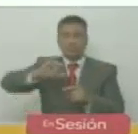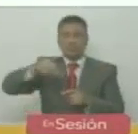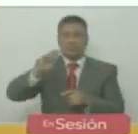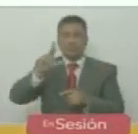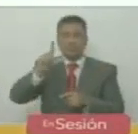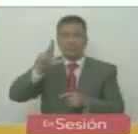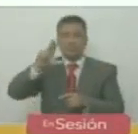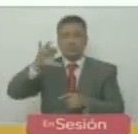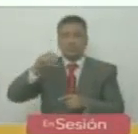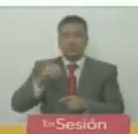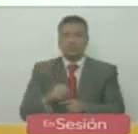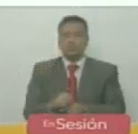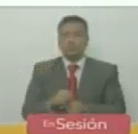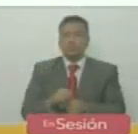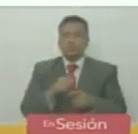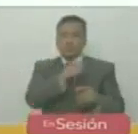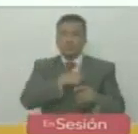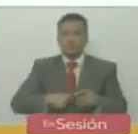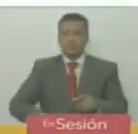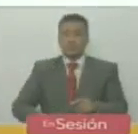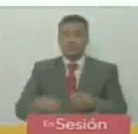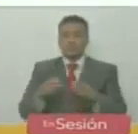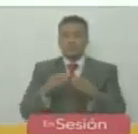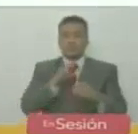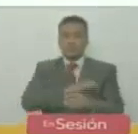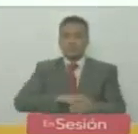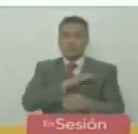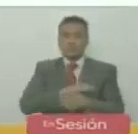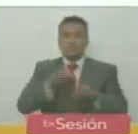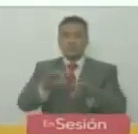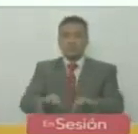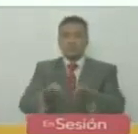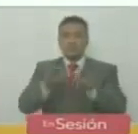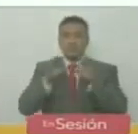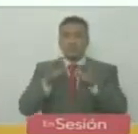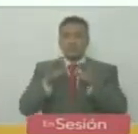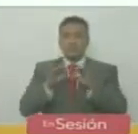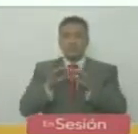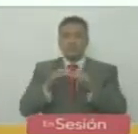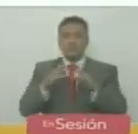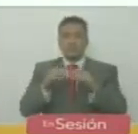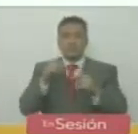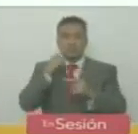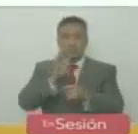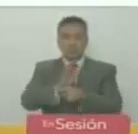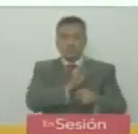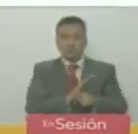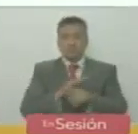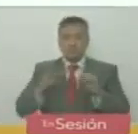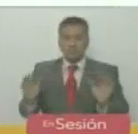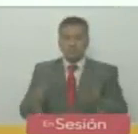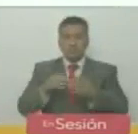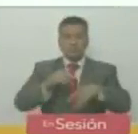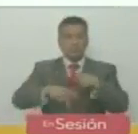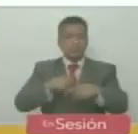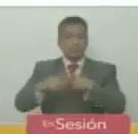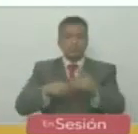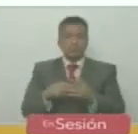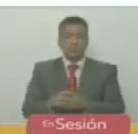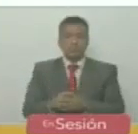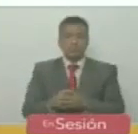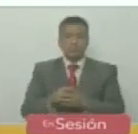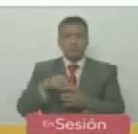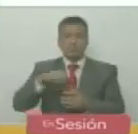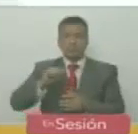Chávez Meléndez como presidente de la Comisión Especial para la Protección y Promoción de la Producción